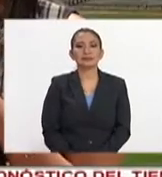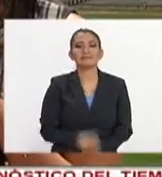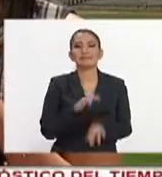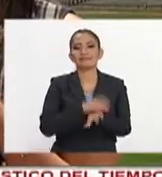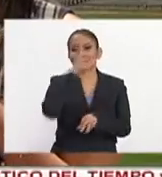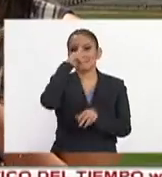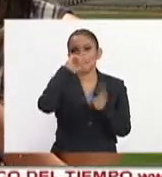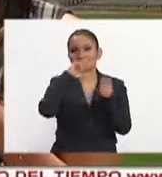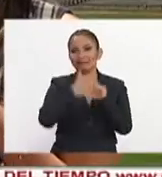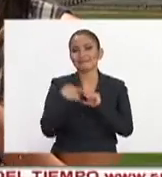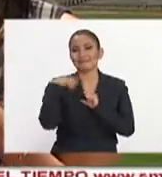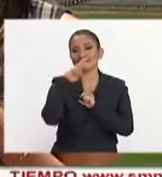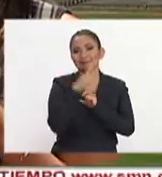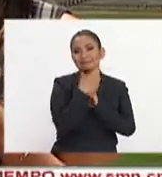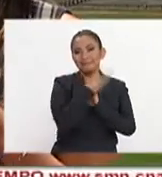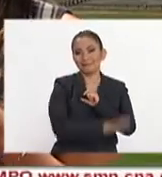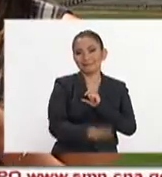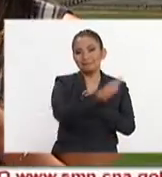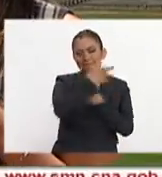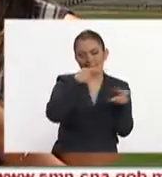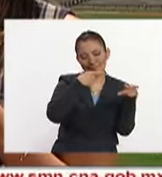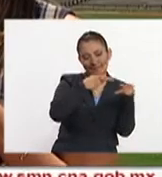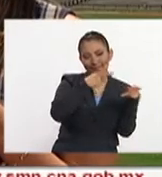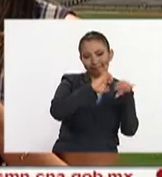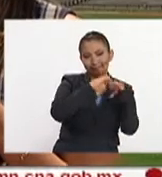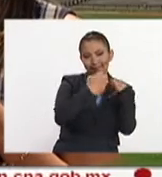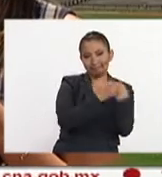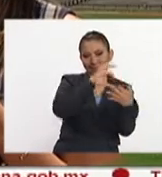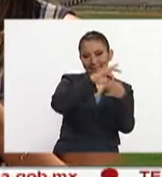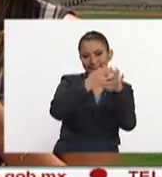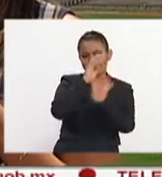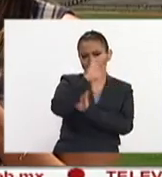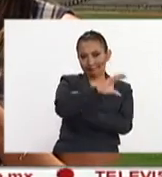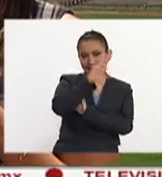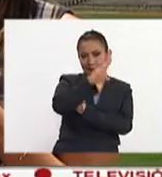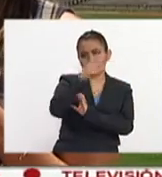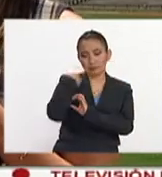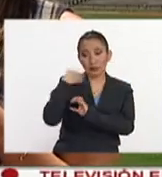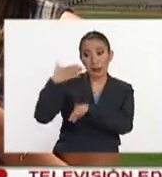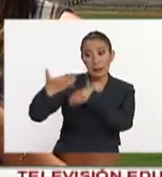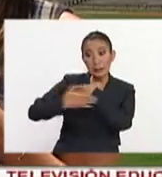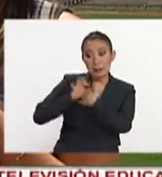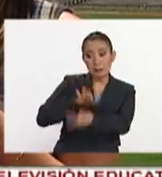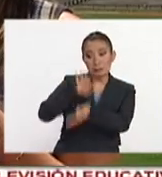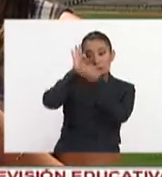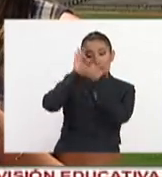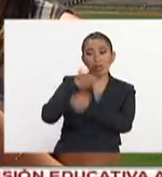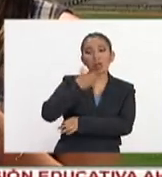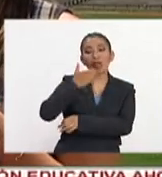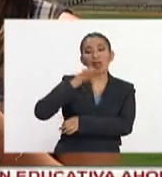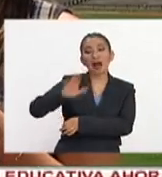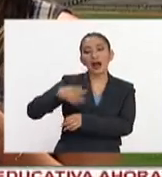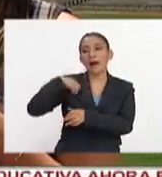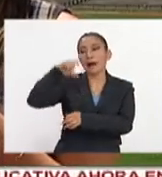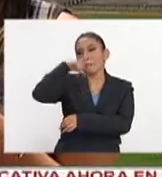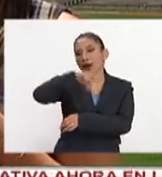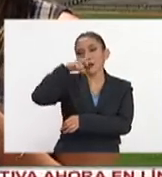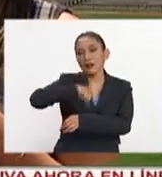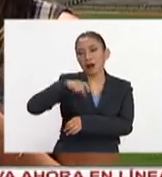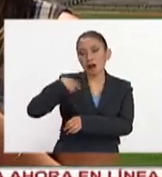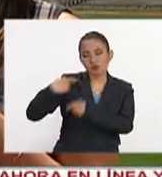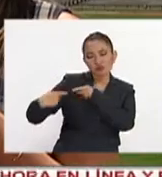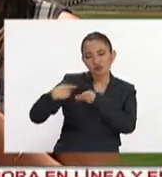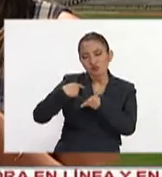Amigos de México al Día, los Pumas de la UNAM se preparan en el Estadio Olímpico Universitario de cara al clásico capitalino ante América en el